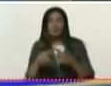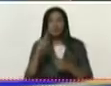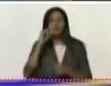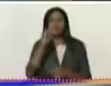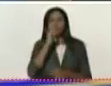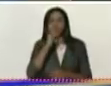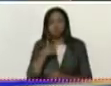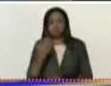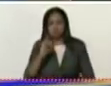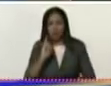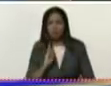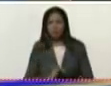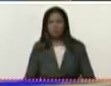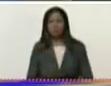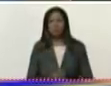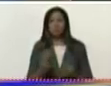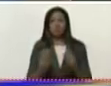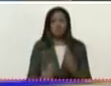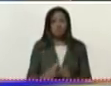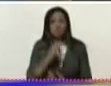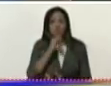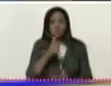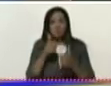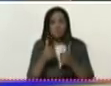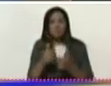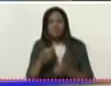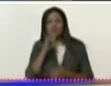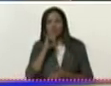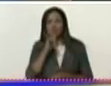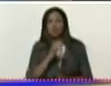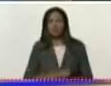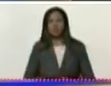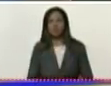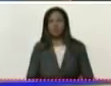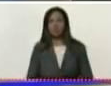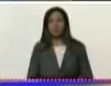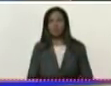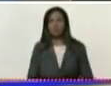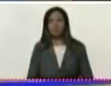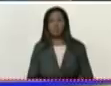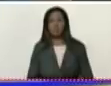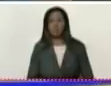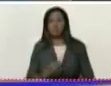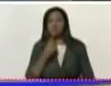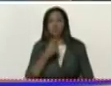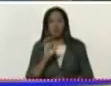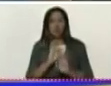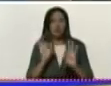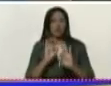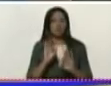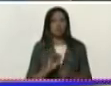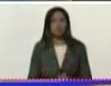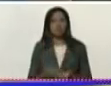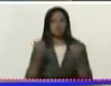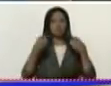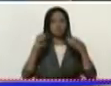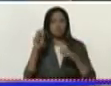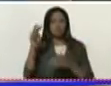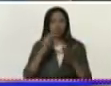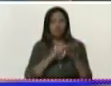informado, muy bien informado. No digo más. Así que preparémonos para el